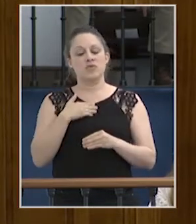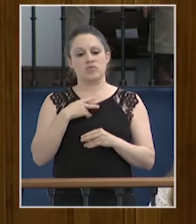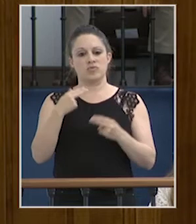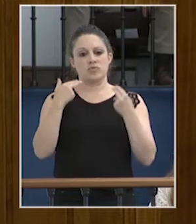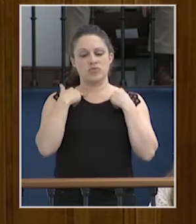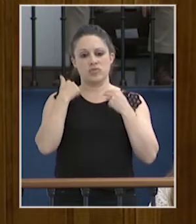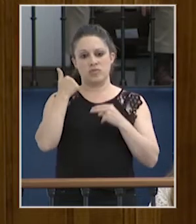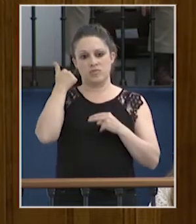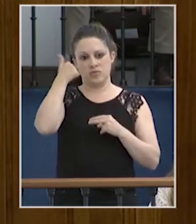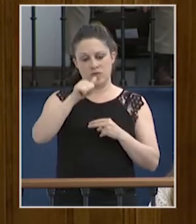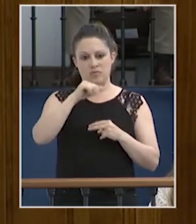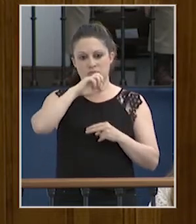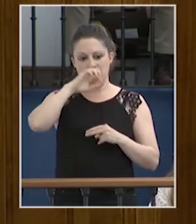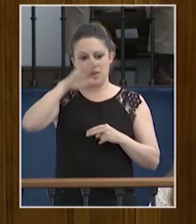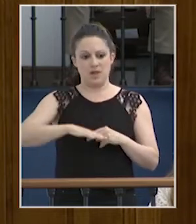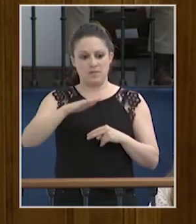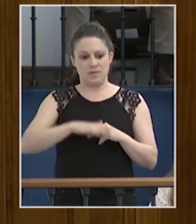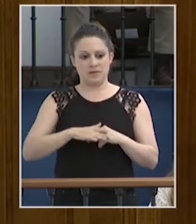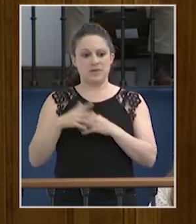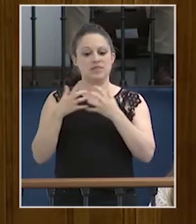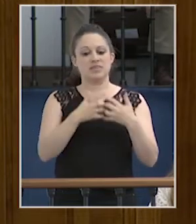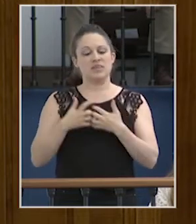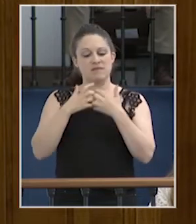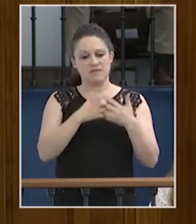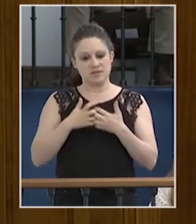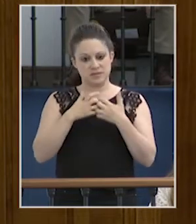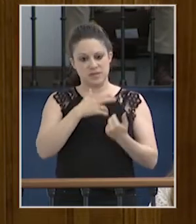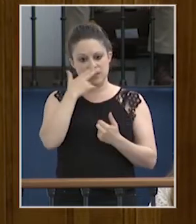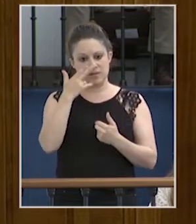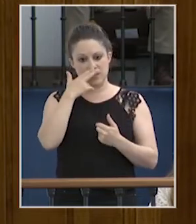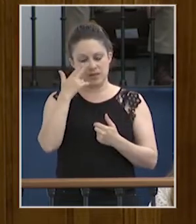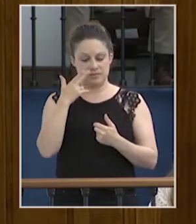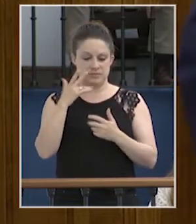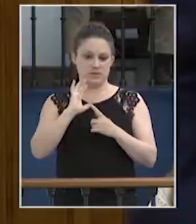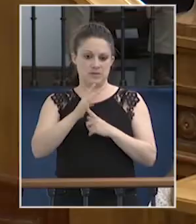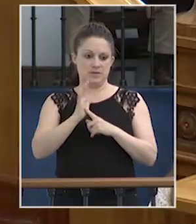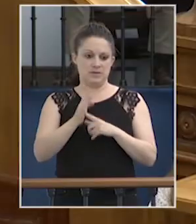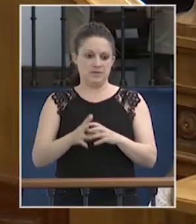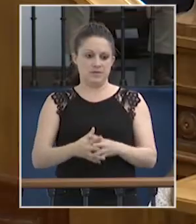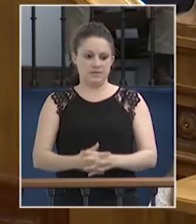diputado lealmente, en defensa de los intereses de Castilla-La Mancha.